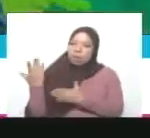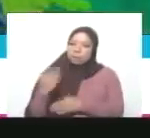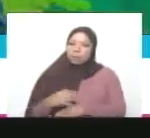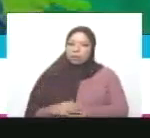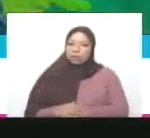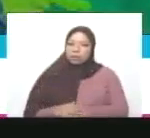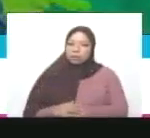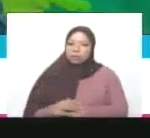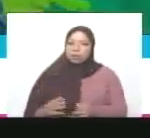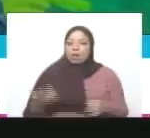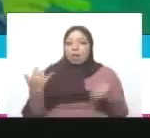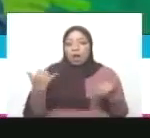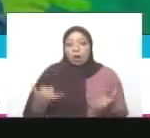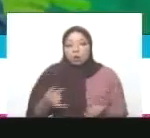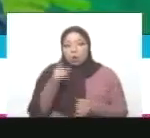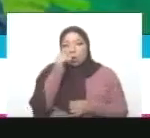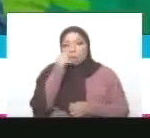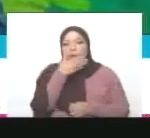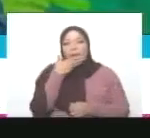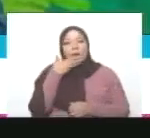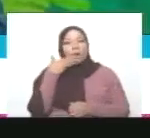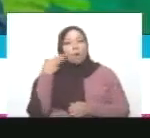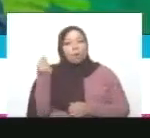Ya queda en sus manos. Usted es un hombre joven.